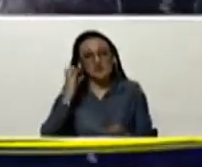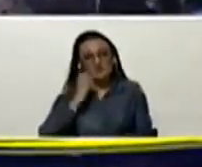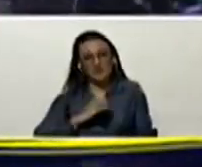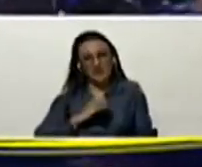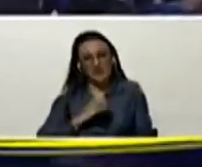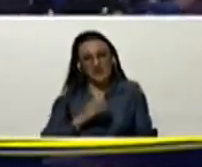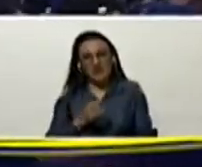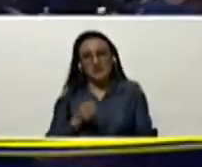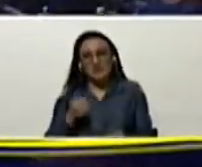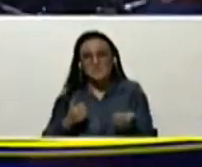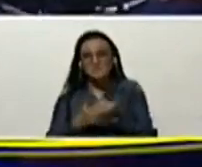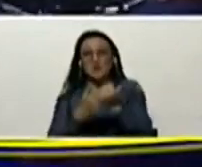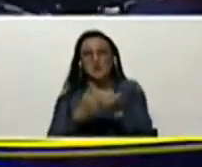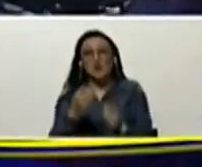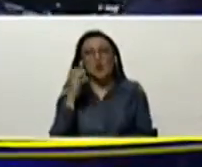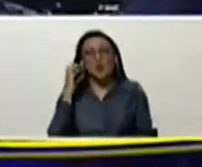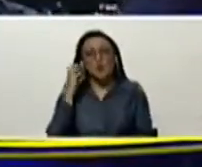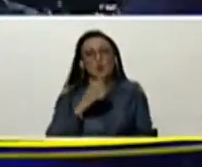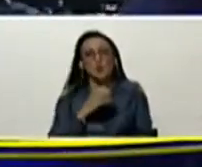aportes que hizo Cuba para la paz,